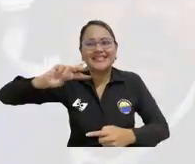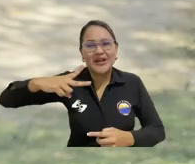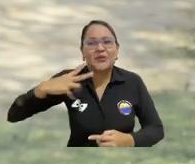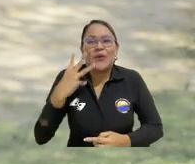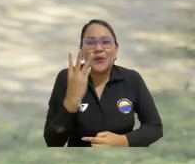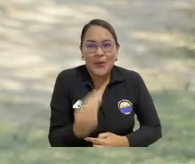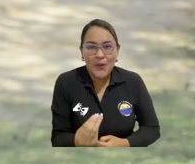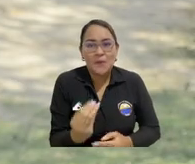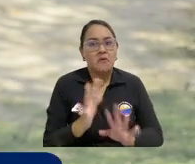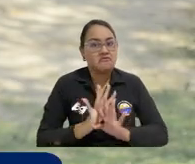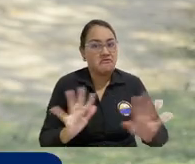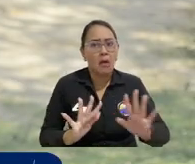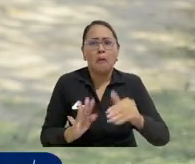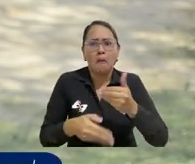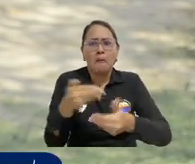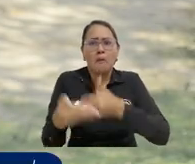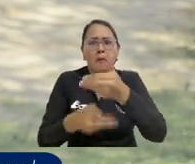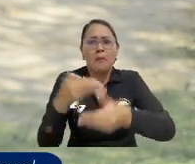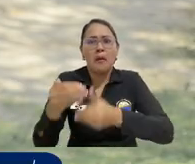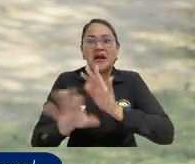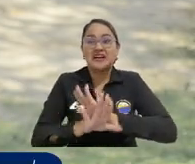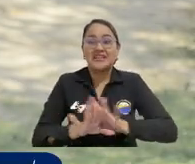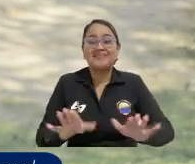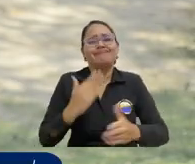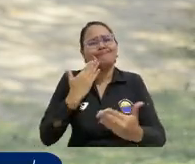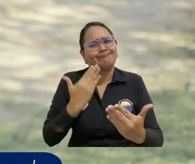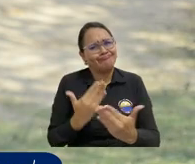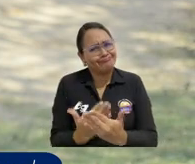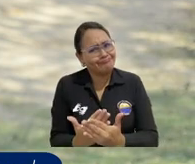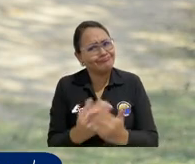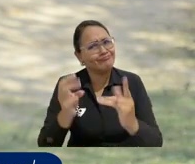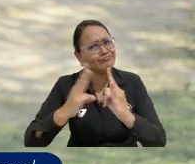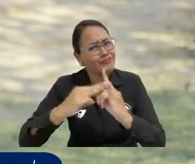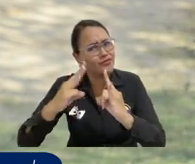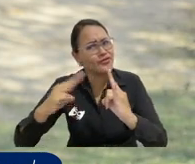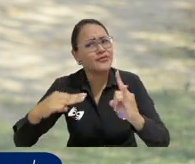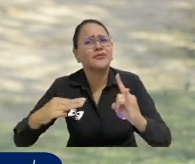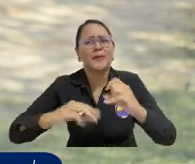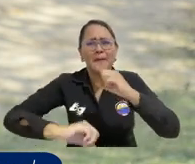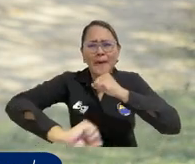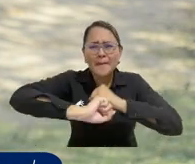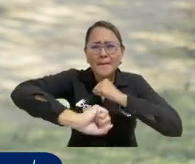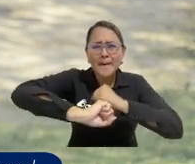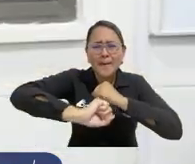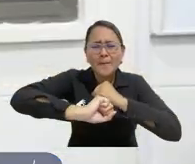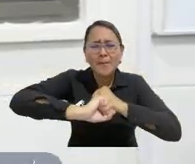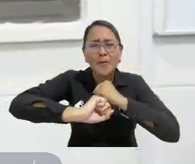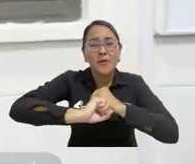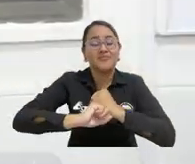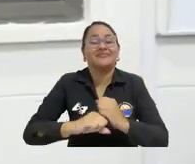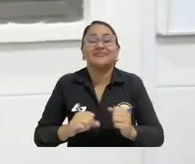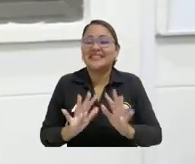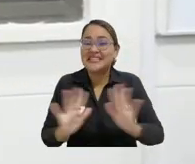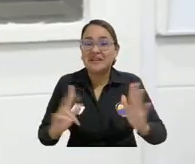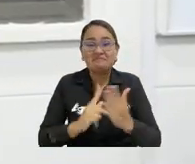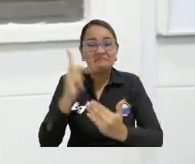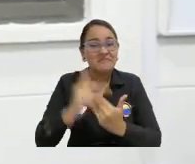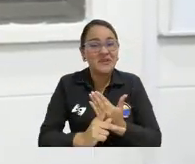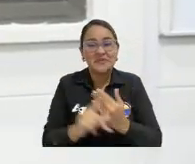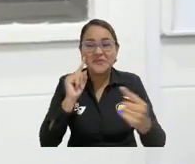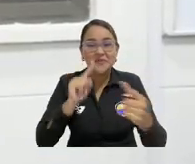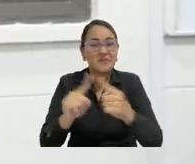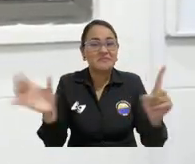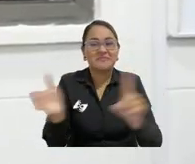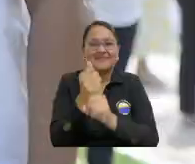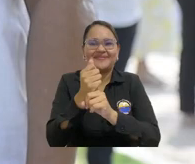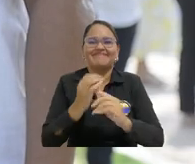Corte, logramos avanzar en todo el proceso y gracias al acompañamiento de la universidad y al apoyo logístico logramos culminar exitosamente